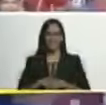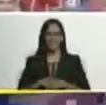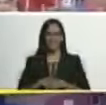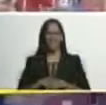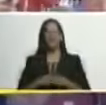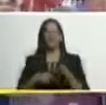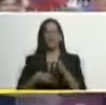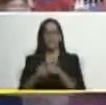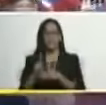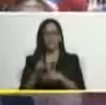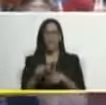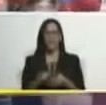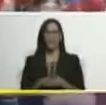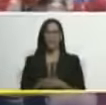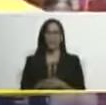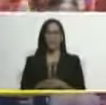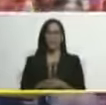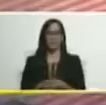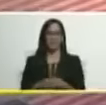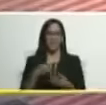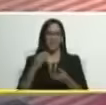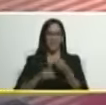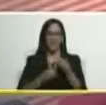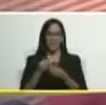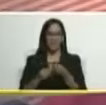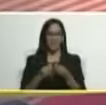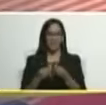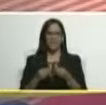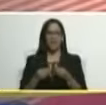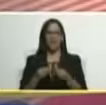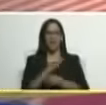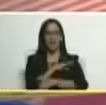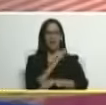vamos a desatar la fuerza